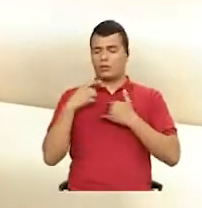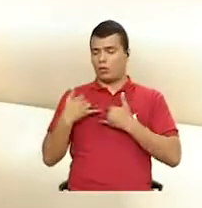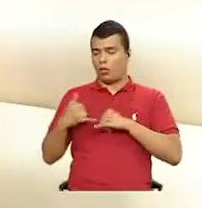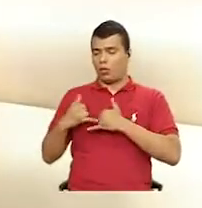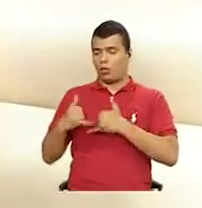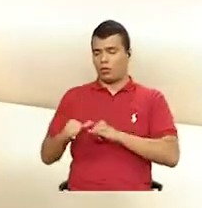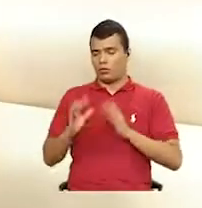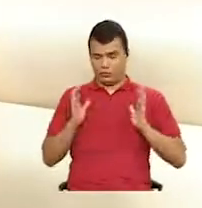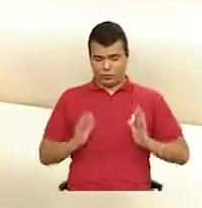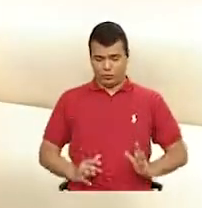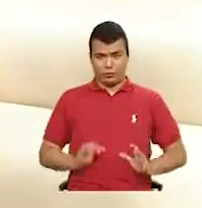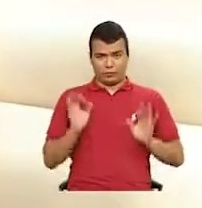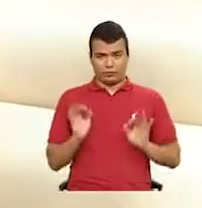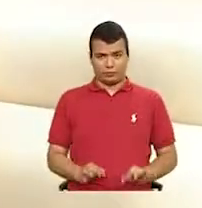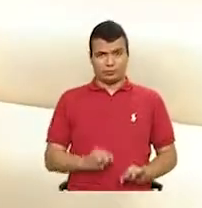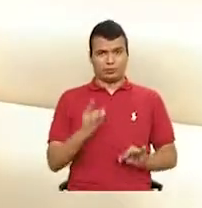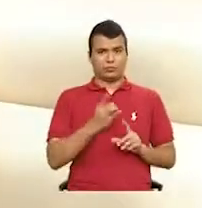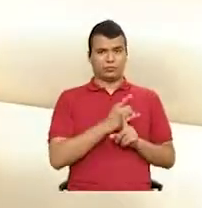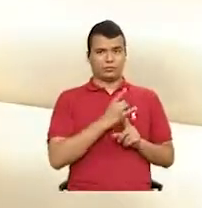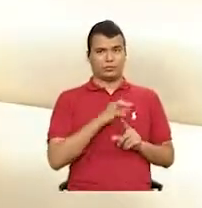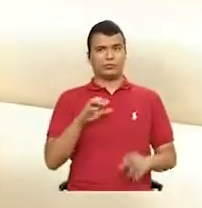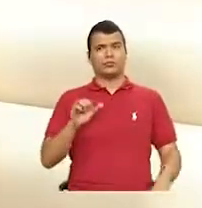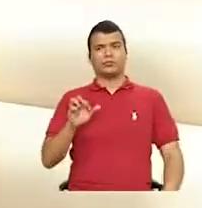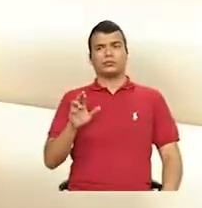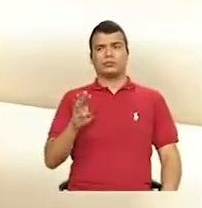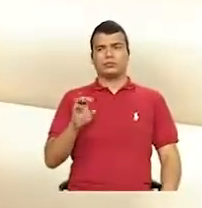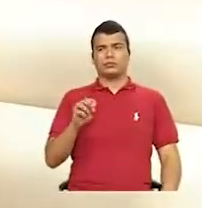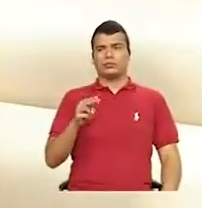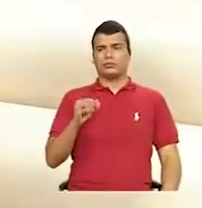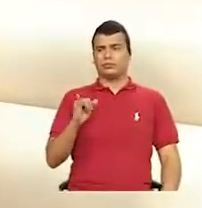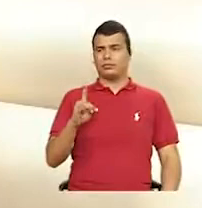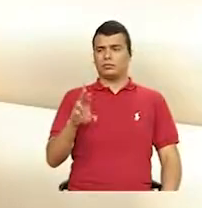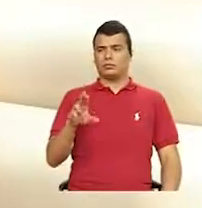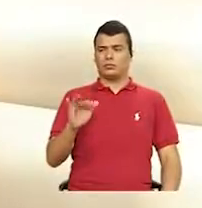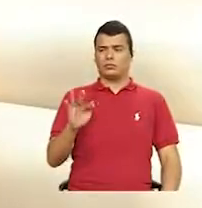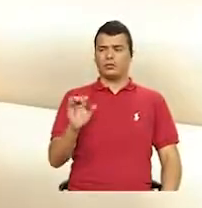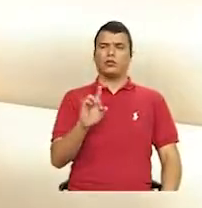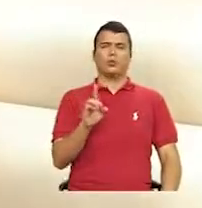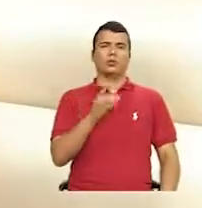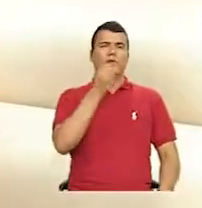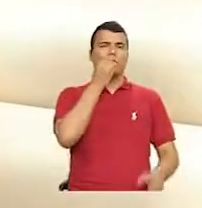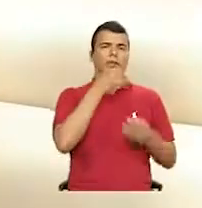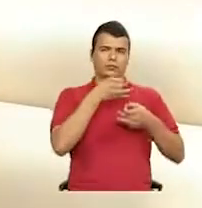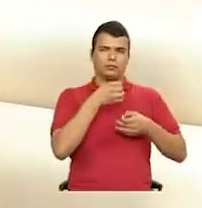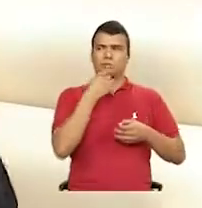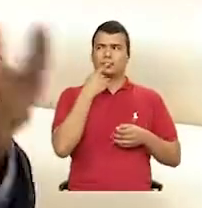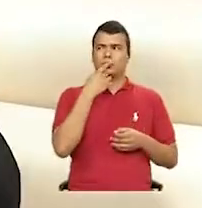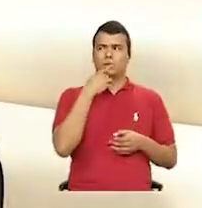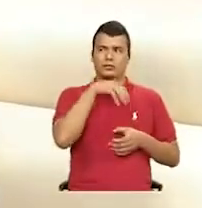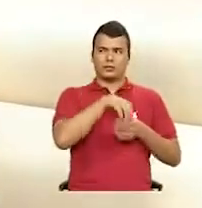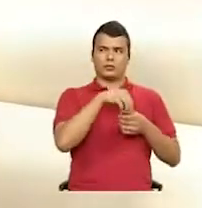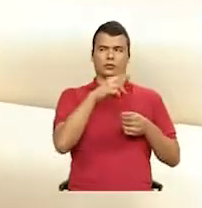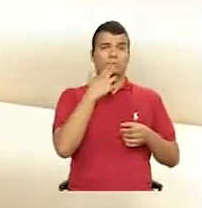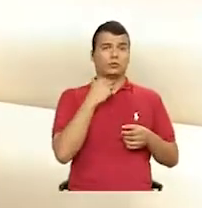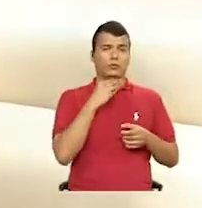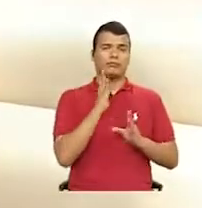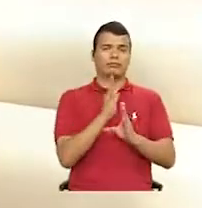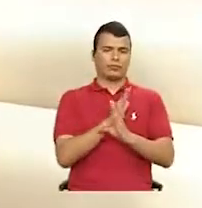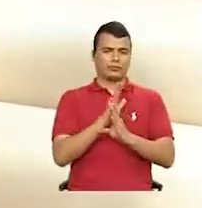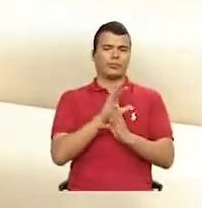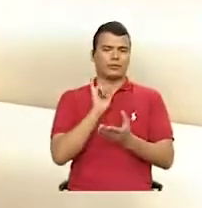organismo porque no estamos consumiendo un carbohidrato, sino que estamos consumiendo un alimento que sabe dulce. ¿Qué es lo que pasa? El problema está allí,